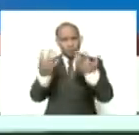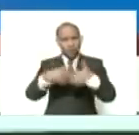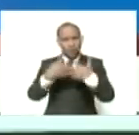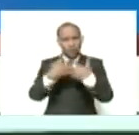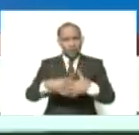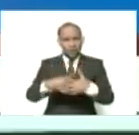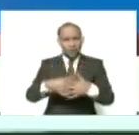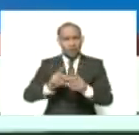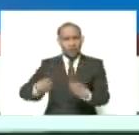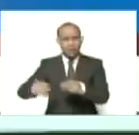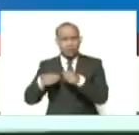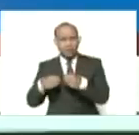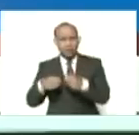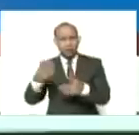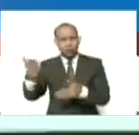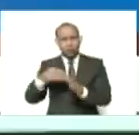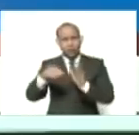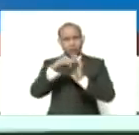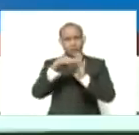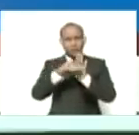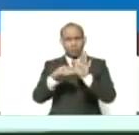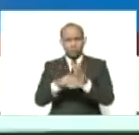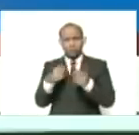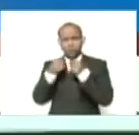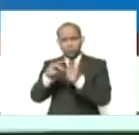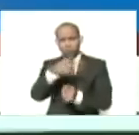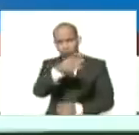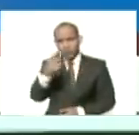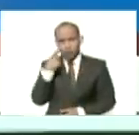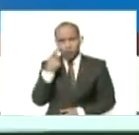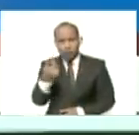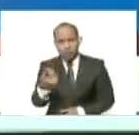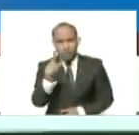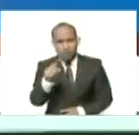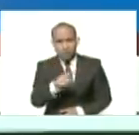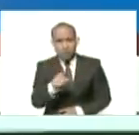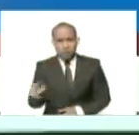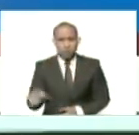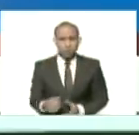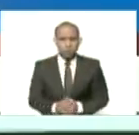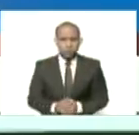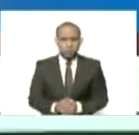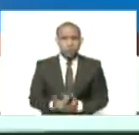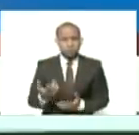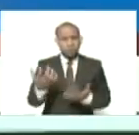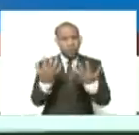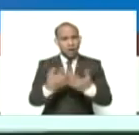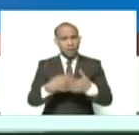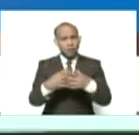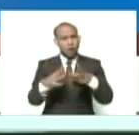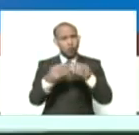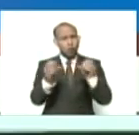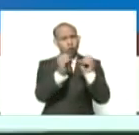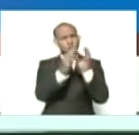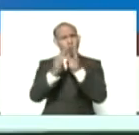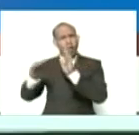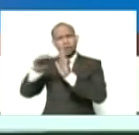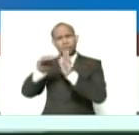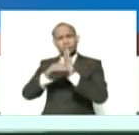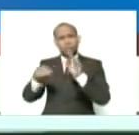empresaria del calzado, y trajo una agenda. ¿Se dieron cuenta cómo los empresarios trajeron una agenda